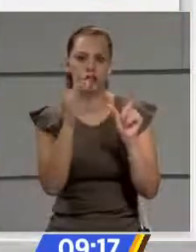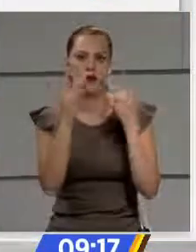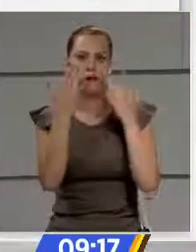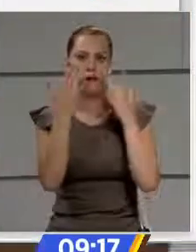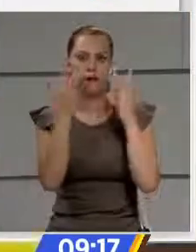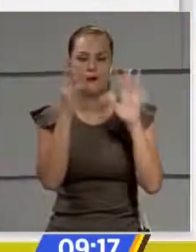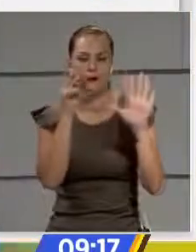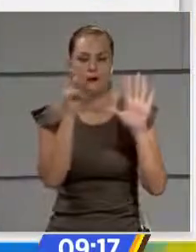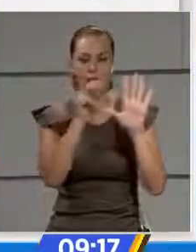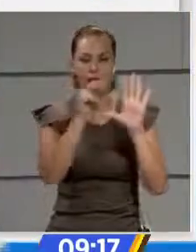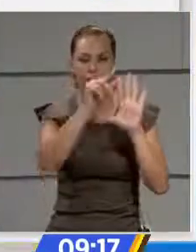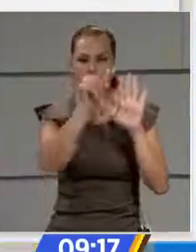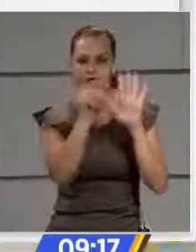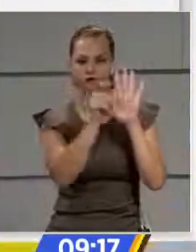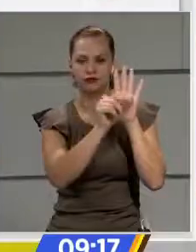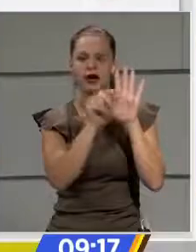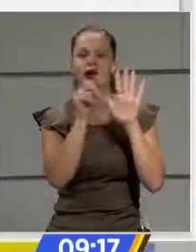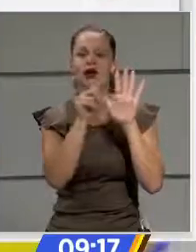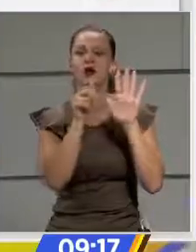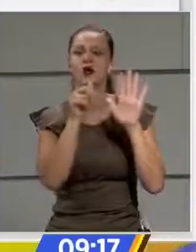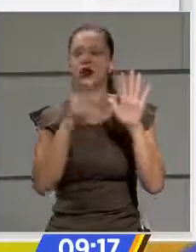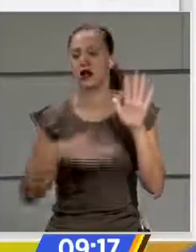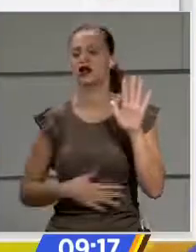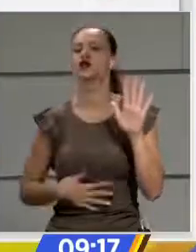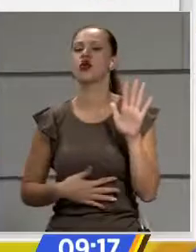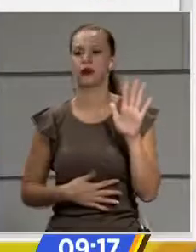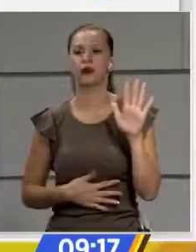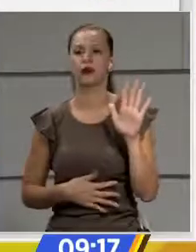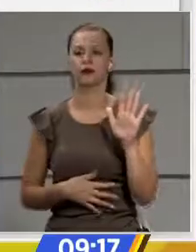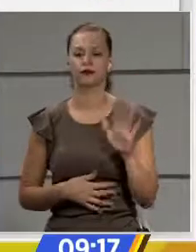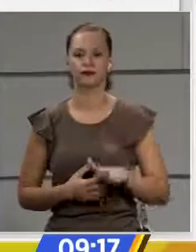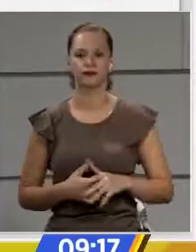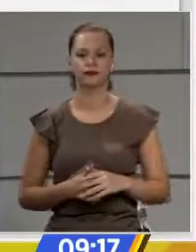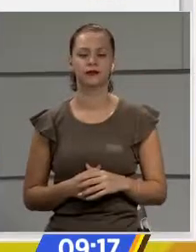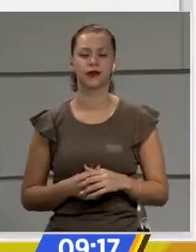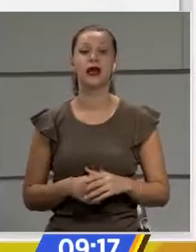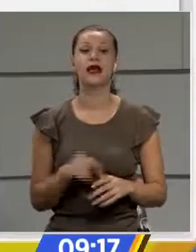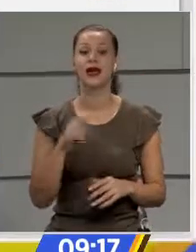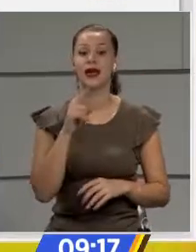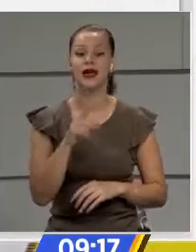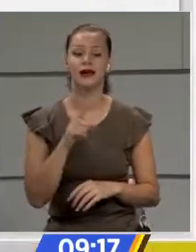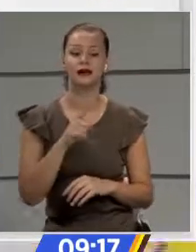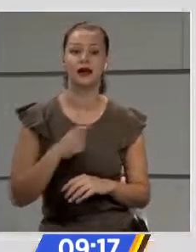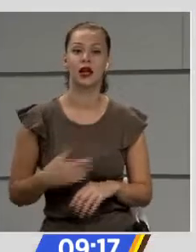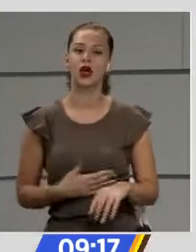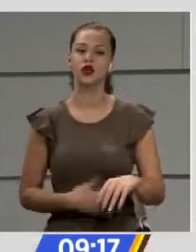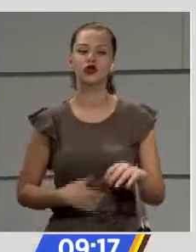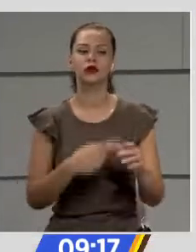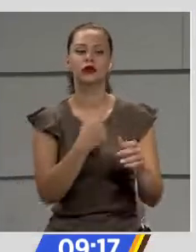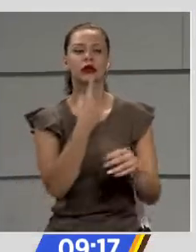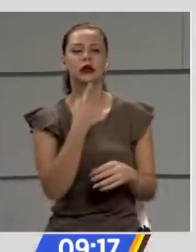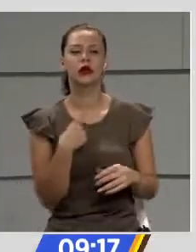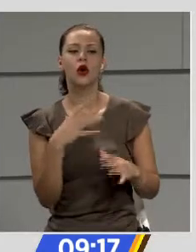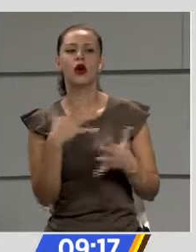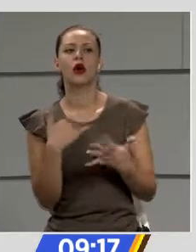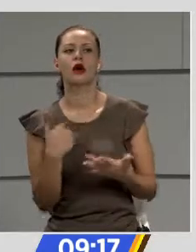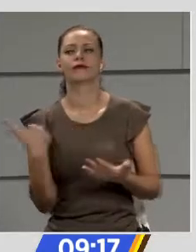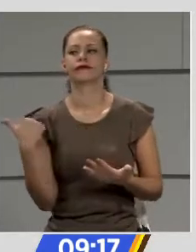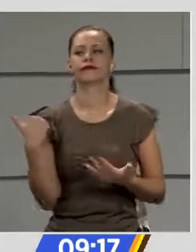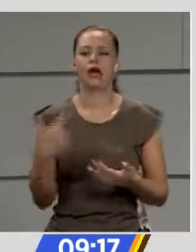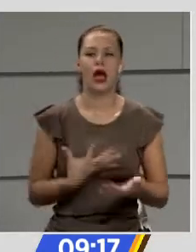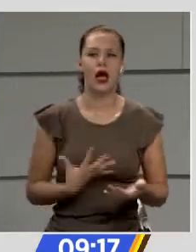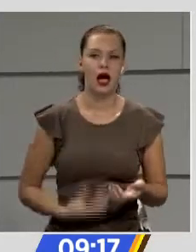incandescente para que sobresaliera. Y es el estómago. Es el estómago. Y ese estómago que nos indica cuando tenemos hambre. Uh-huh,